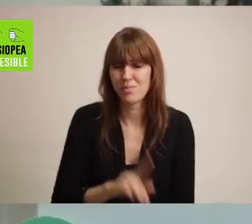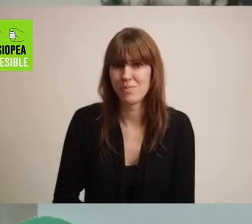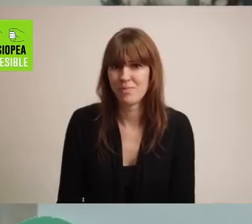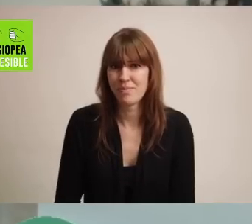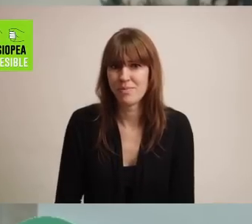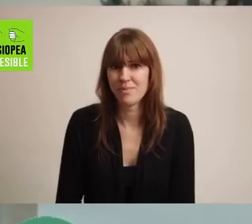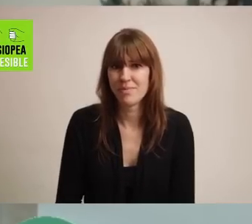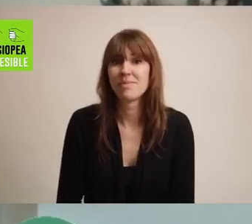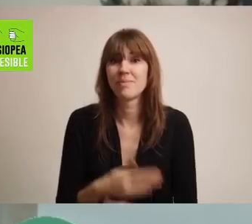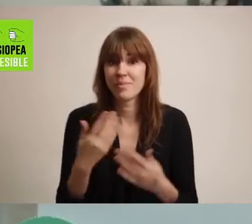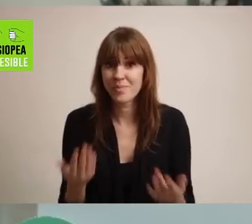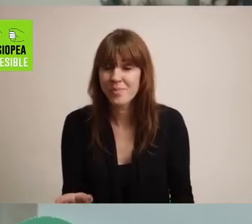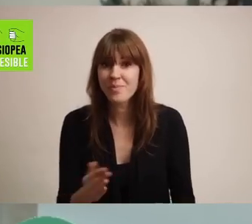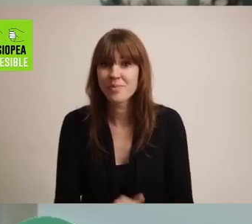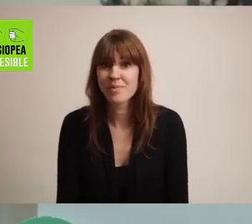Y aún así,